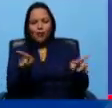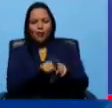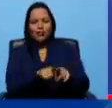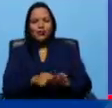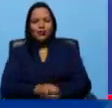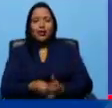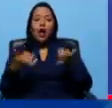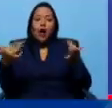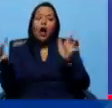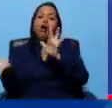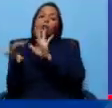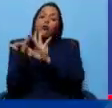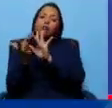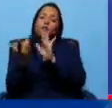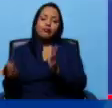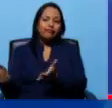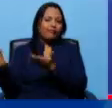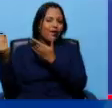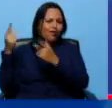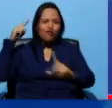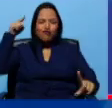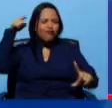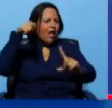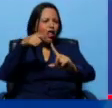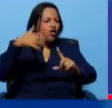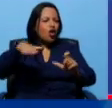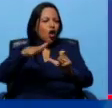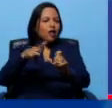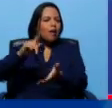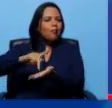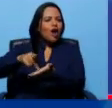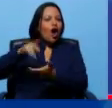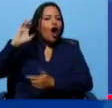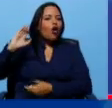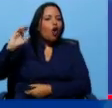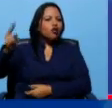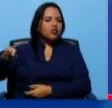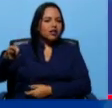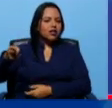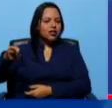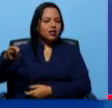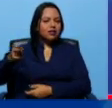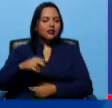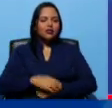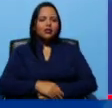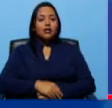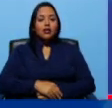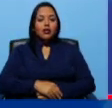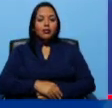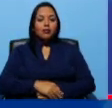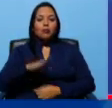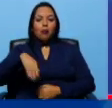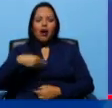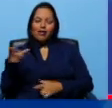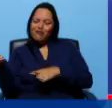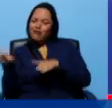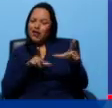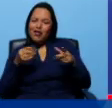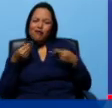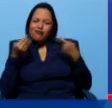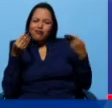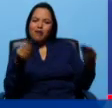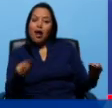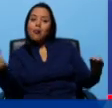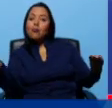hacer un pase, entonces. Nos vamos directamente a la parroquia Coche, allá, para entregar de paquete